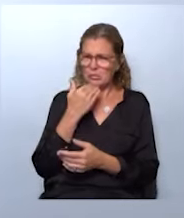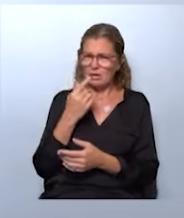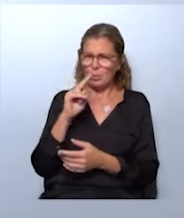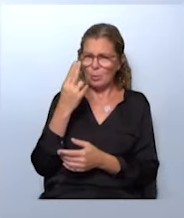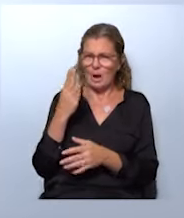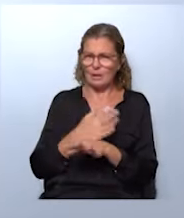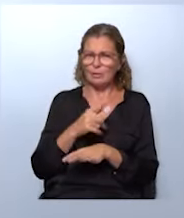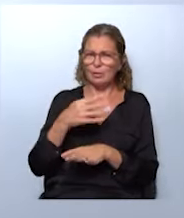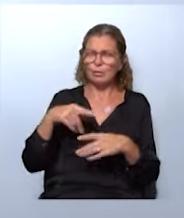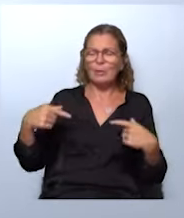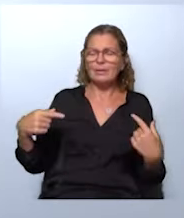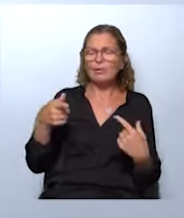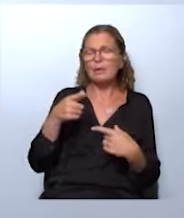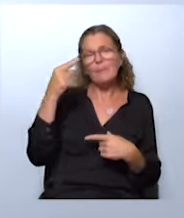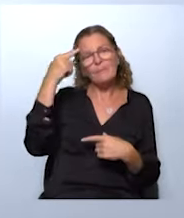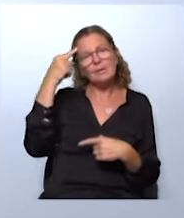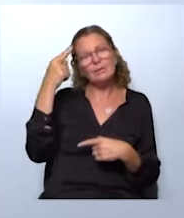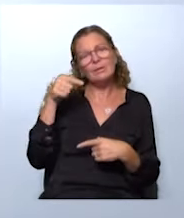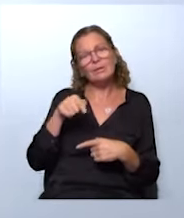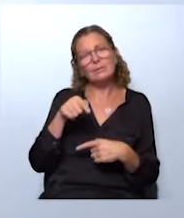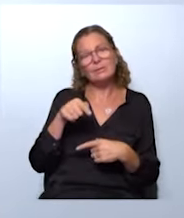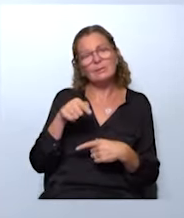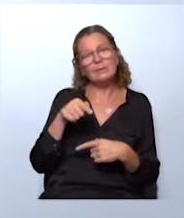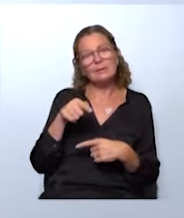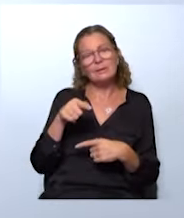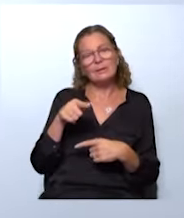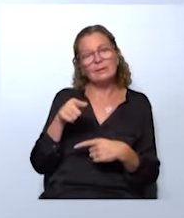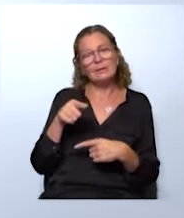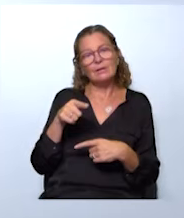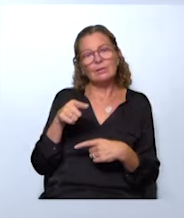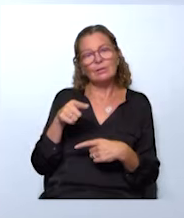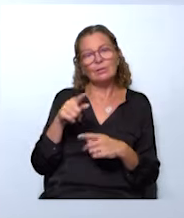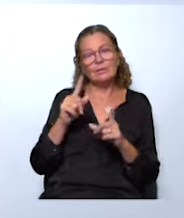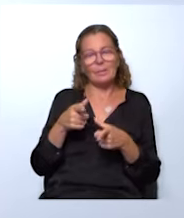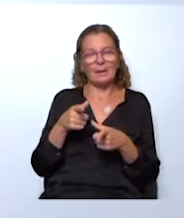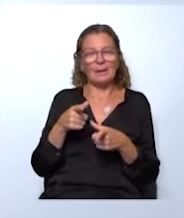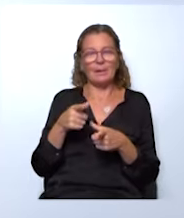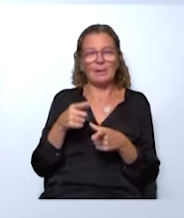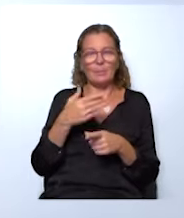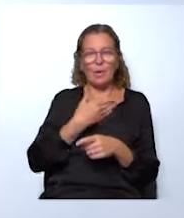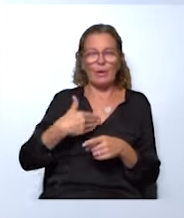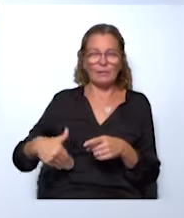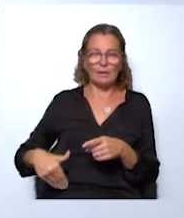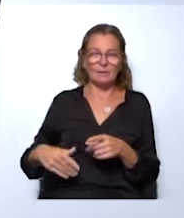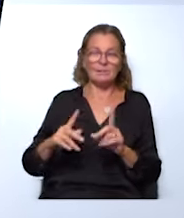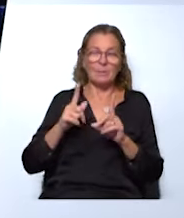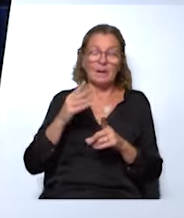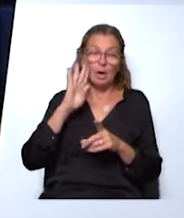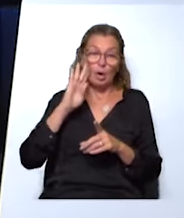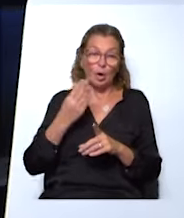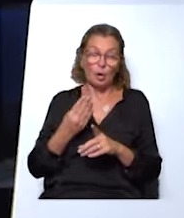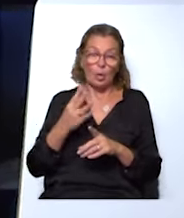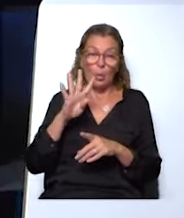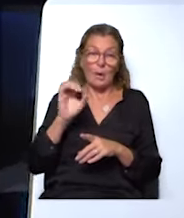todas esas cosas creo yo le han costado a la credibilidad sobre todo de del gobierno aún así Reconozco que